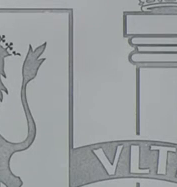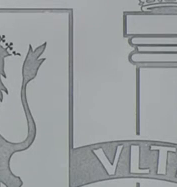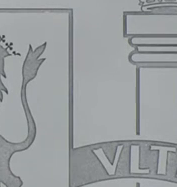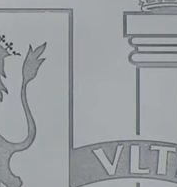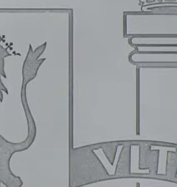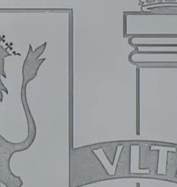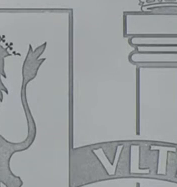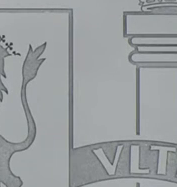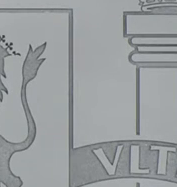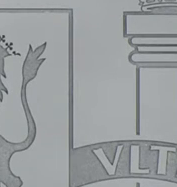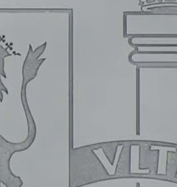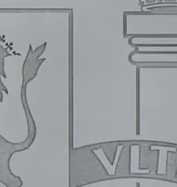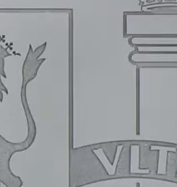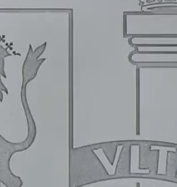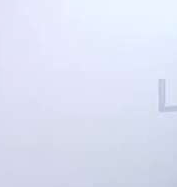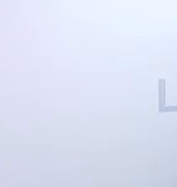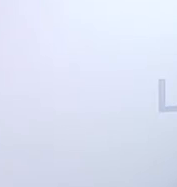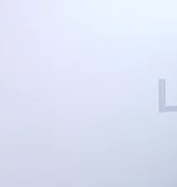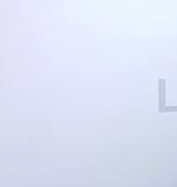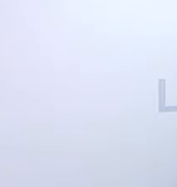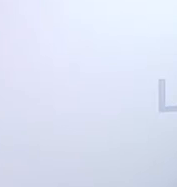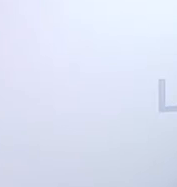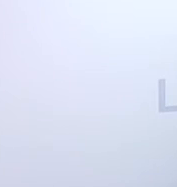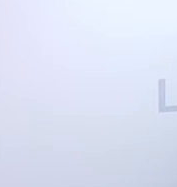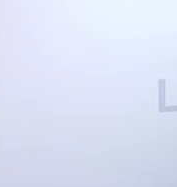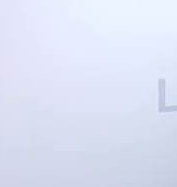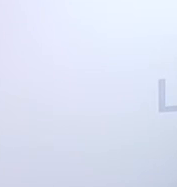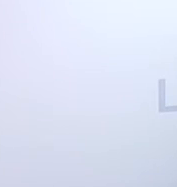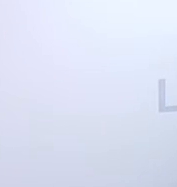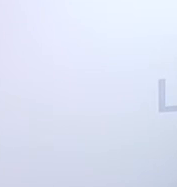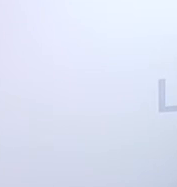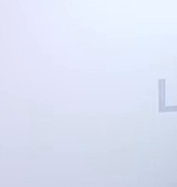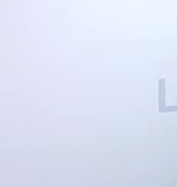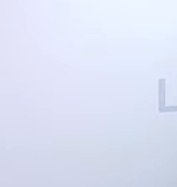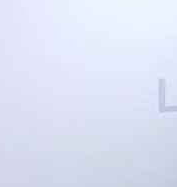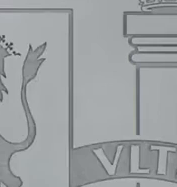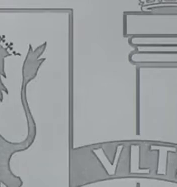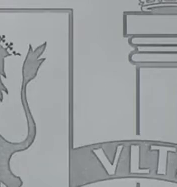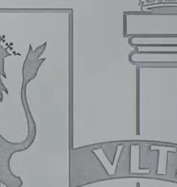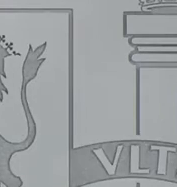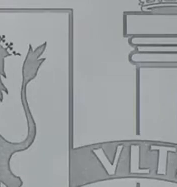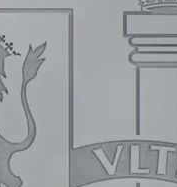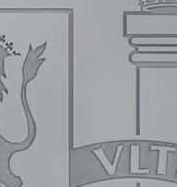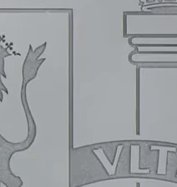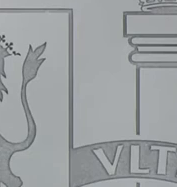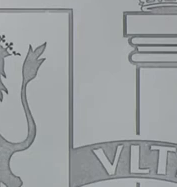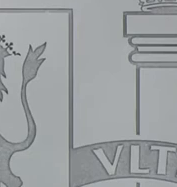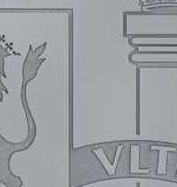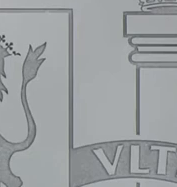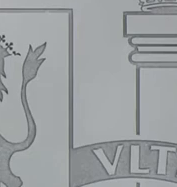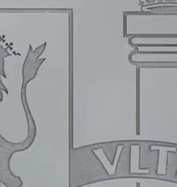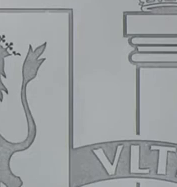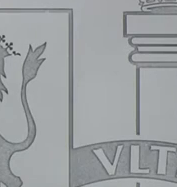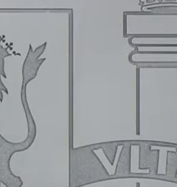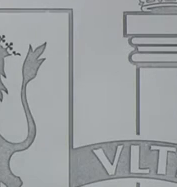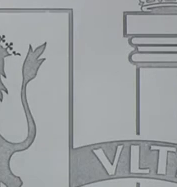donde se celebran las habituales ruedas de prensa en el Palacio de la Moncloa. Y vemos que toma la palabra. Lo escuchamos. Atender a